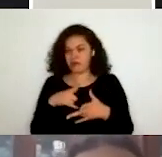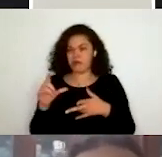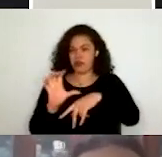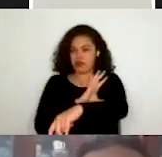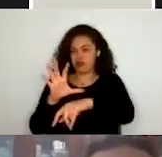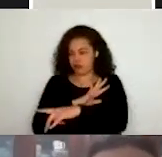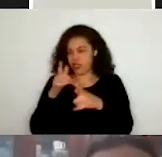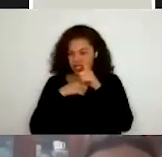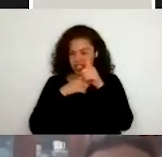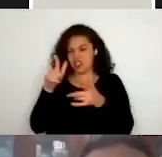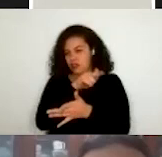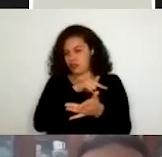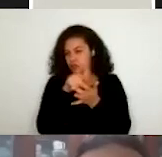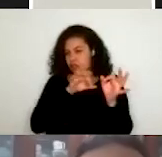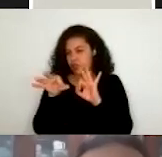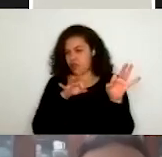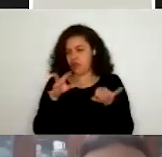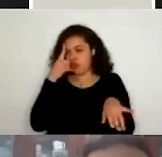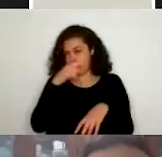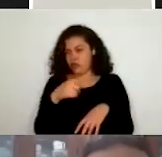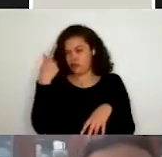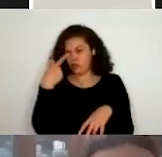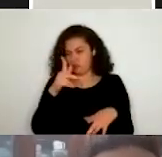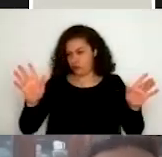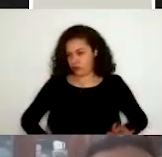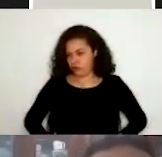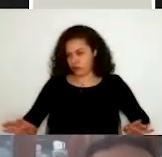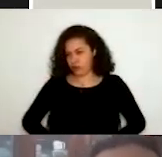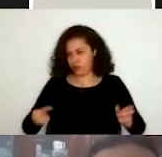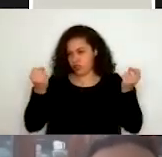trabajo y sus condiciones de seguridad.